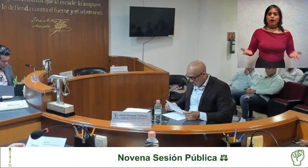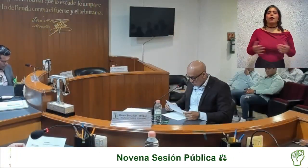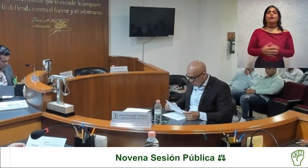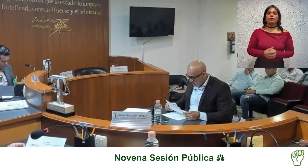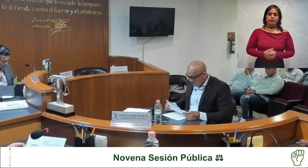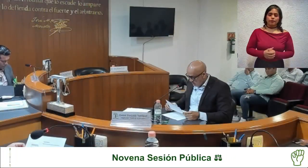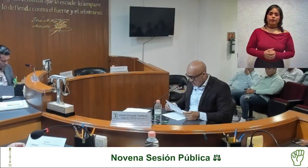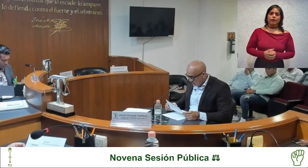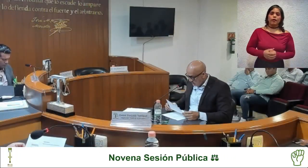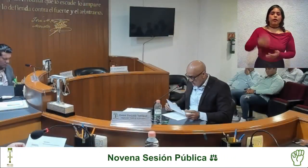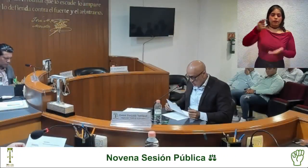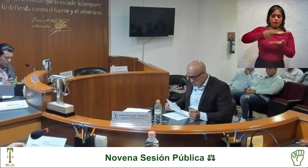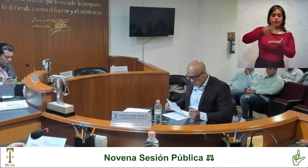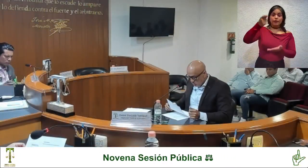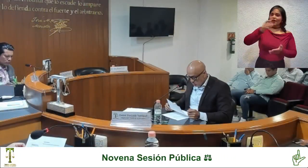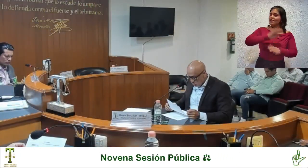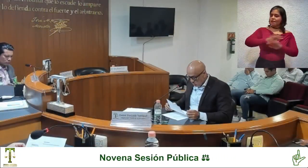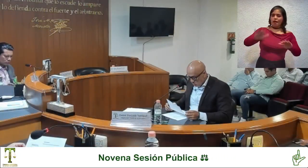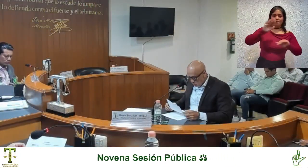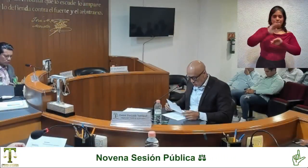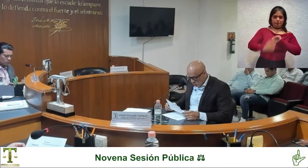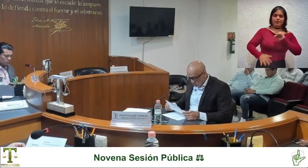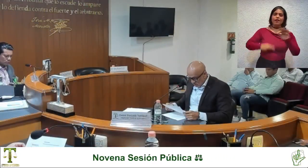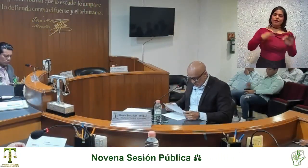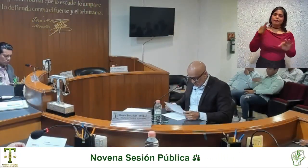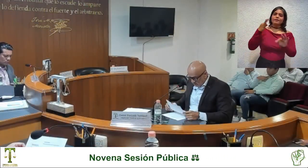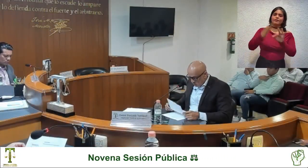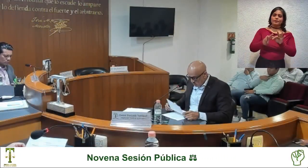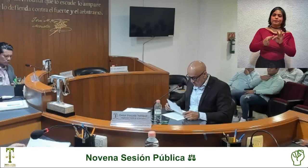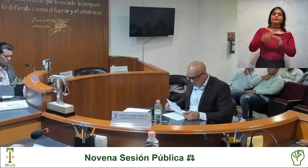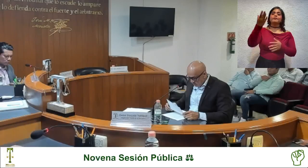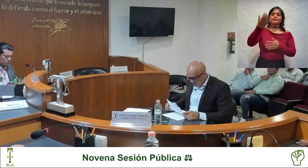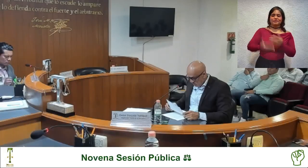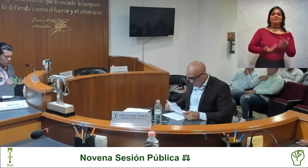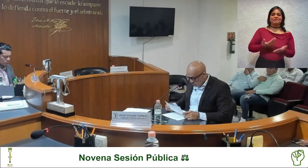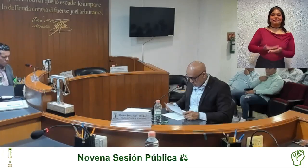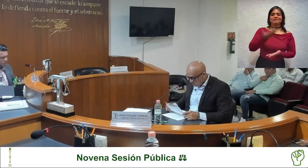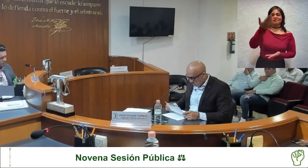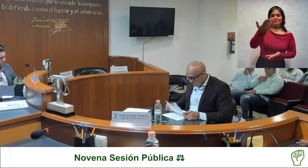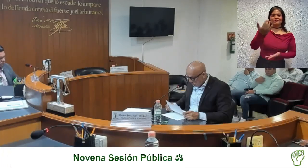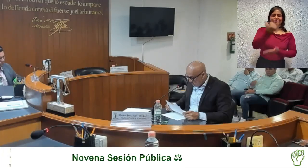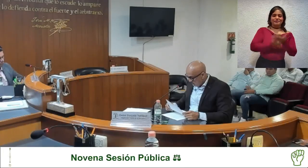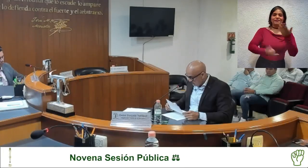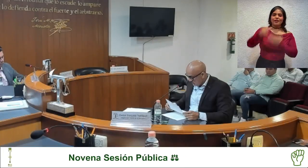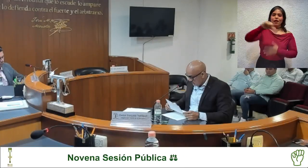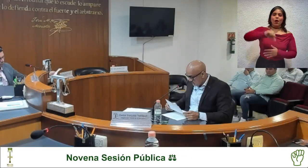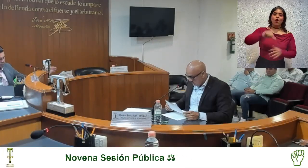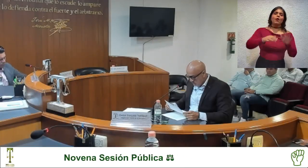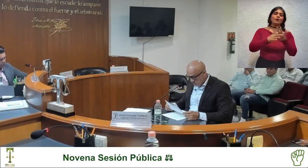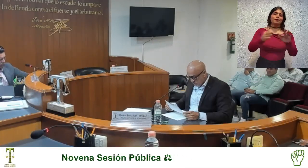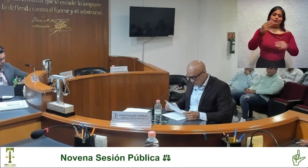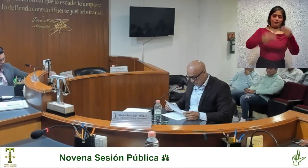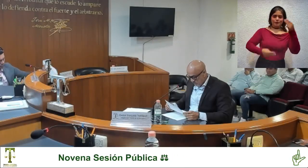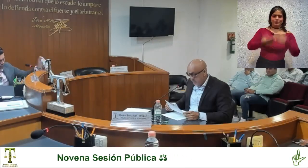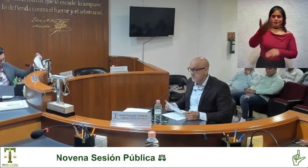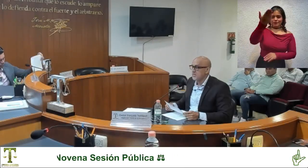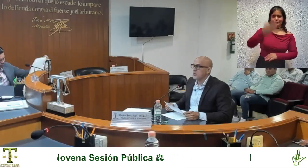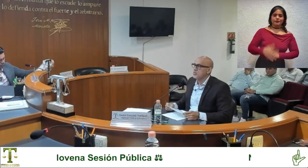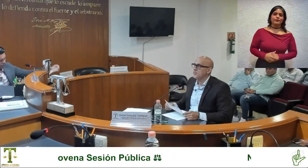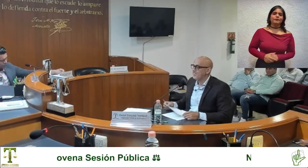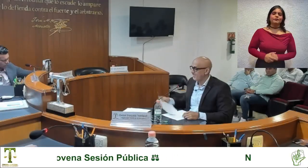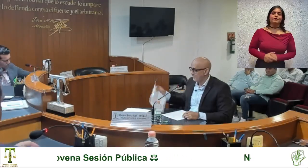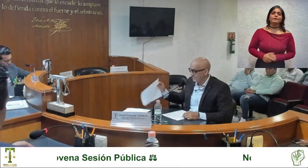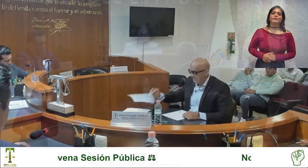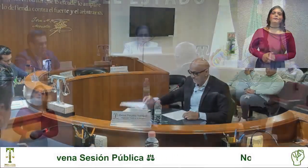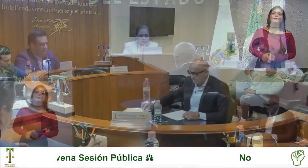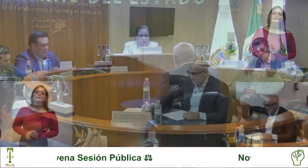sentencia ejecutoriada y el archivo del asunto como concluido. Es la cuenta del proyecto que se propone, magistrada presidenta.